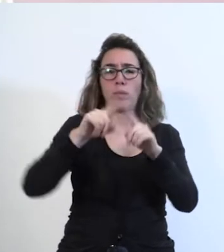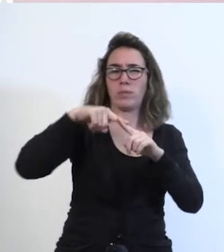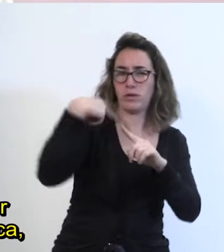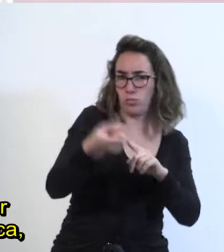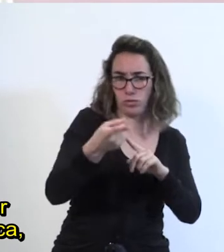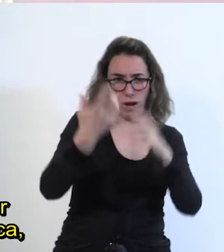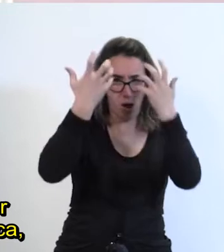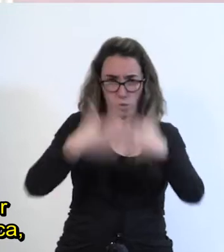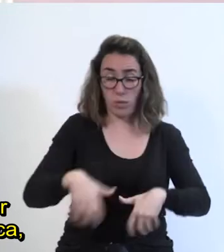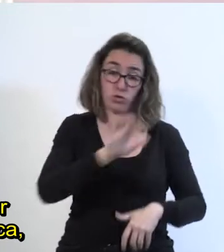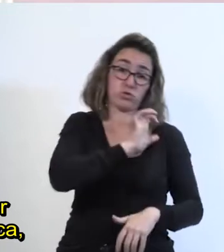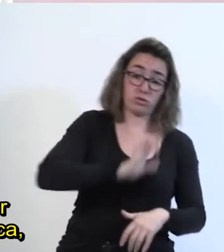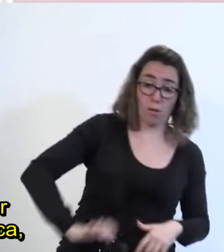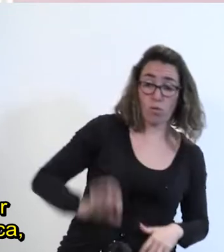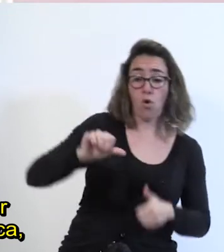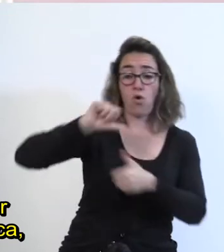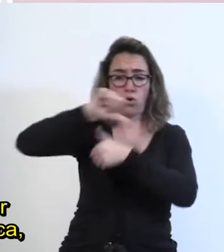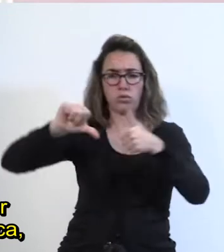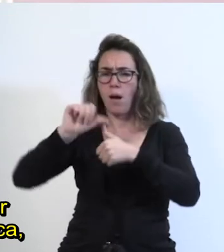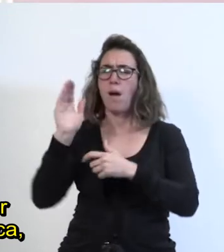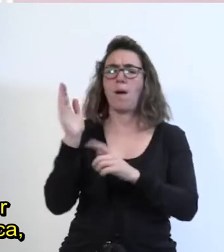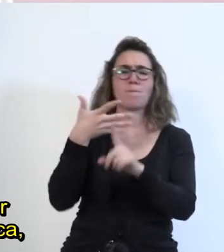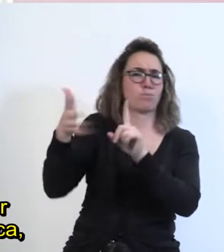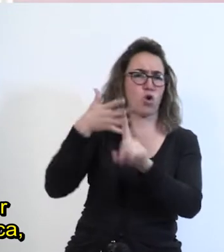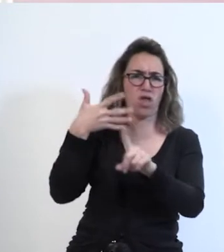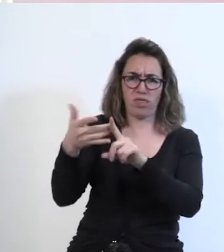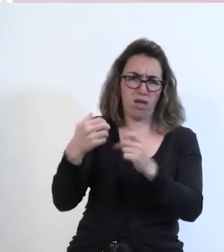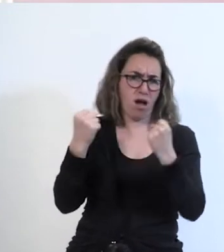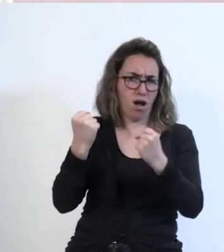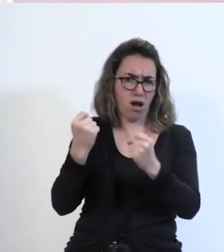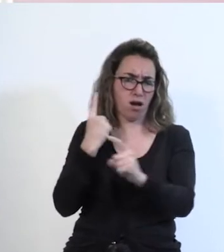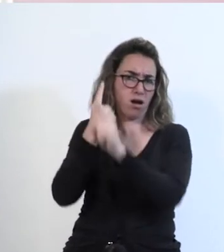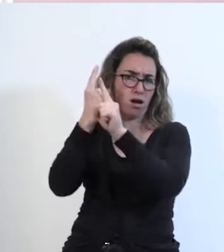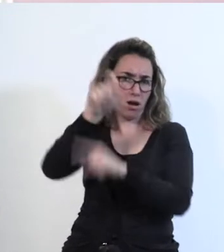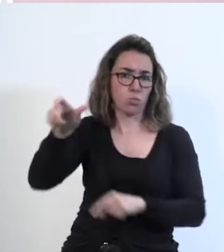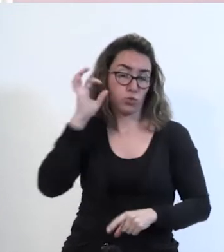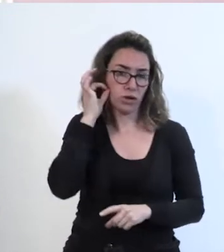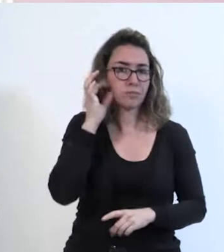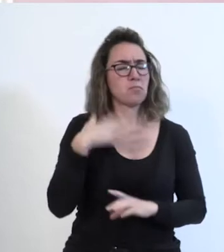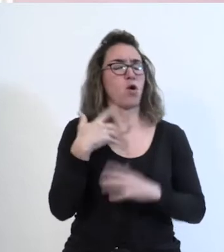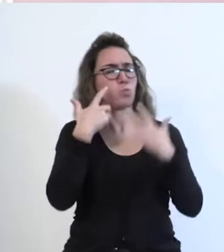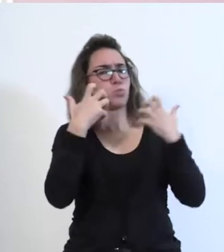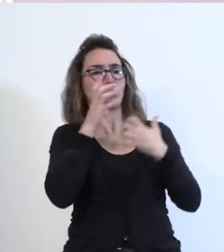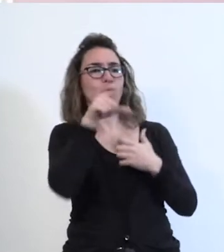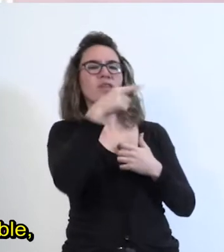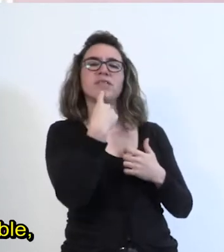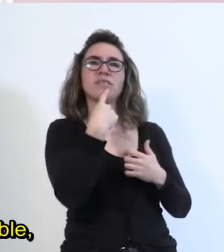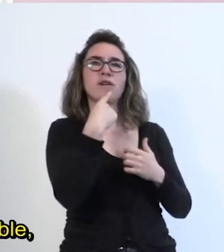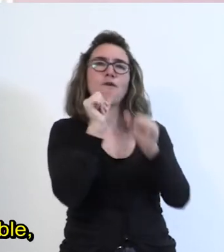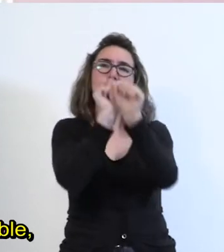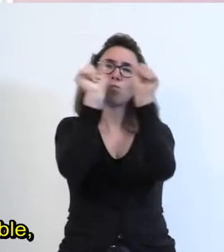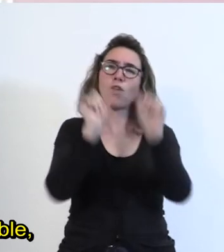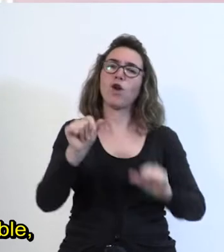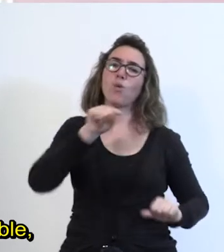viven contra las mujeres en El Salvador y en otros lugares de Centroamérica. Pero me ha llamado la atención que hayas dicho, este modelo moral que se